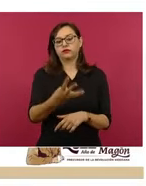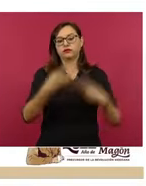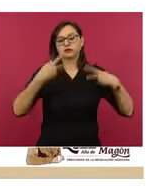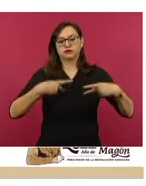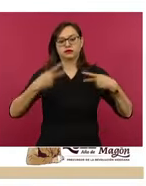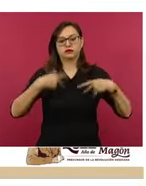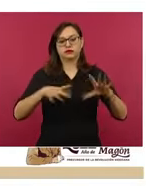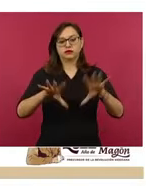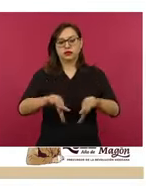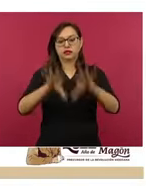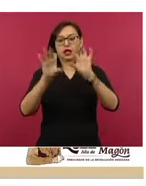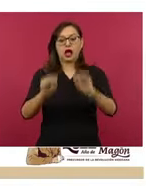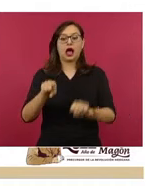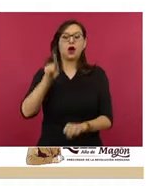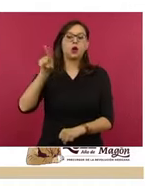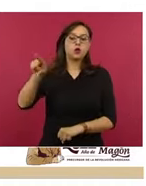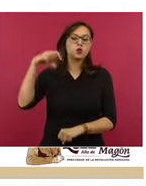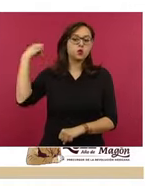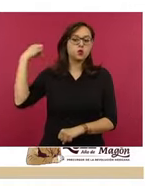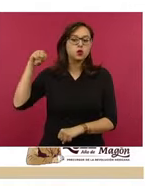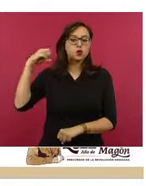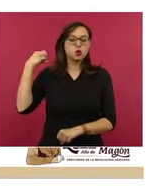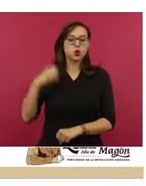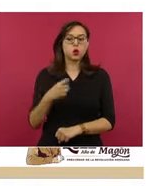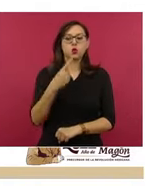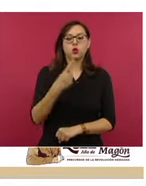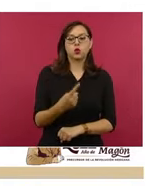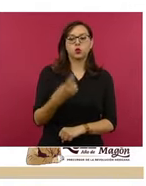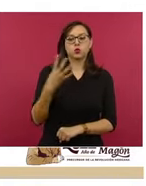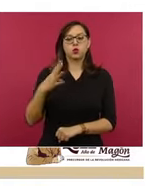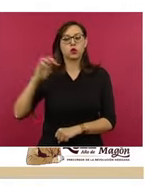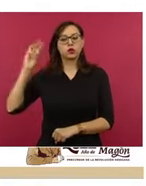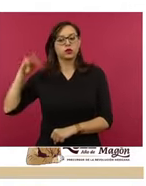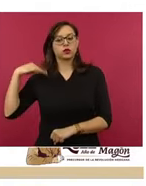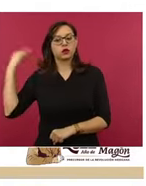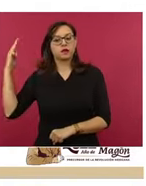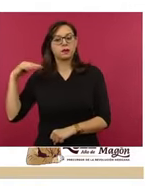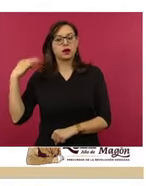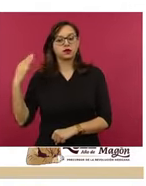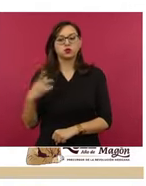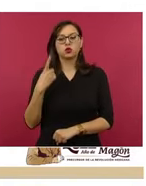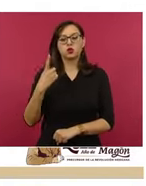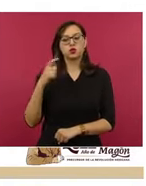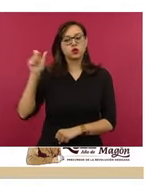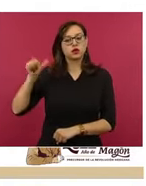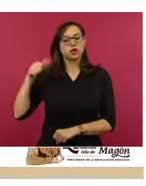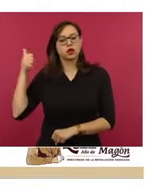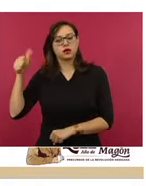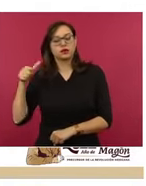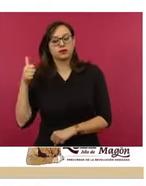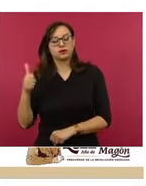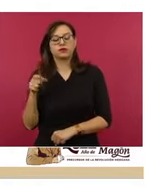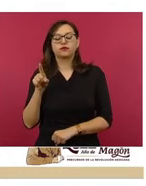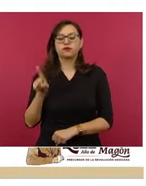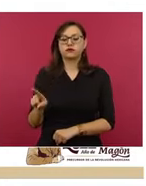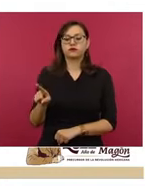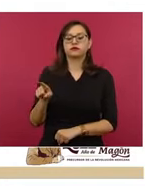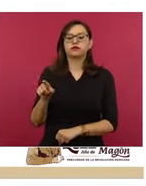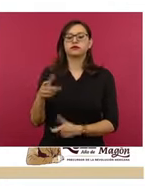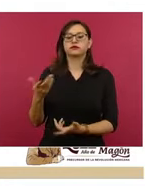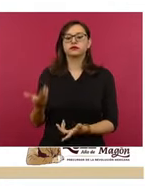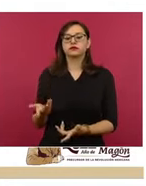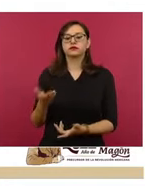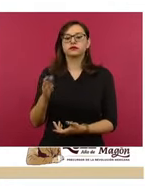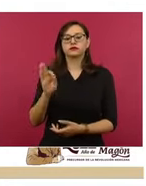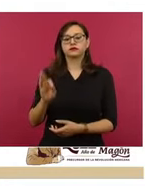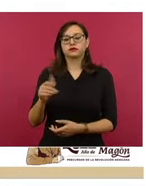región del Istmo de Oaxaca, los días 1 y 4 de marzo y el 1 de abril, la Fiscalía con la Secretaría